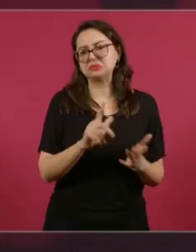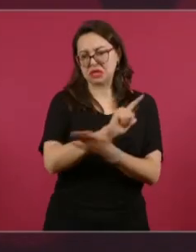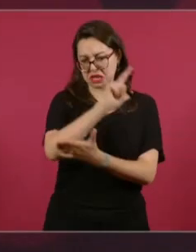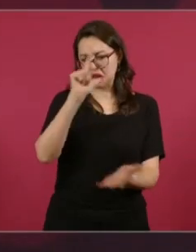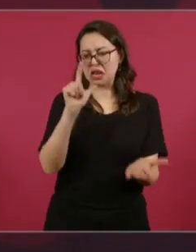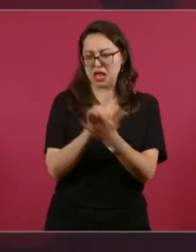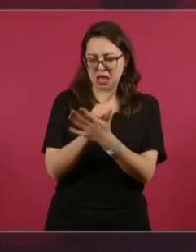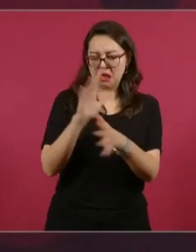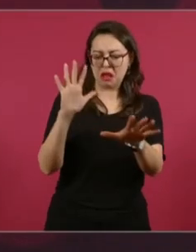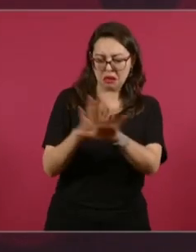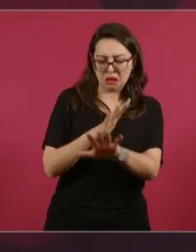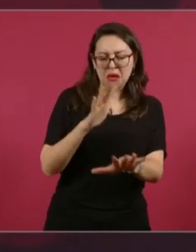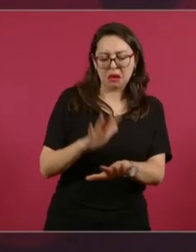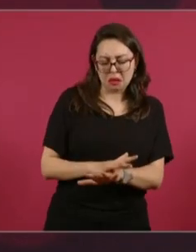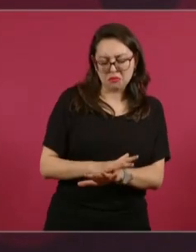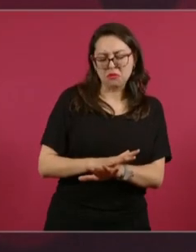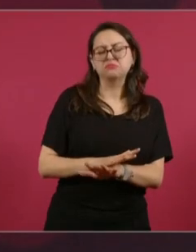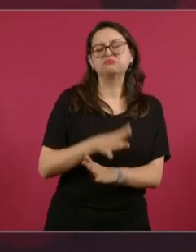y